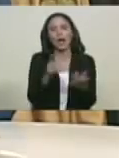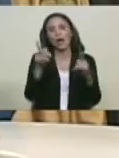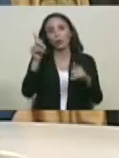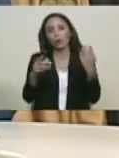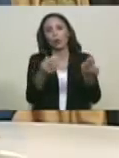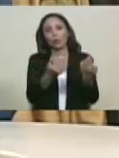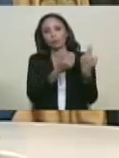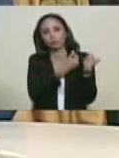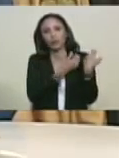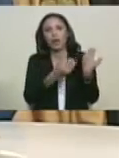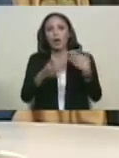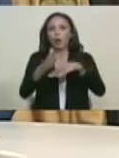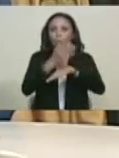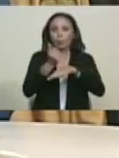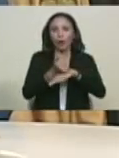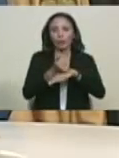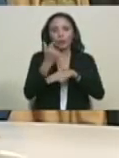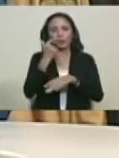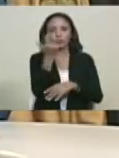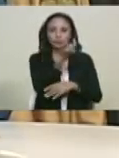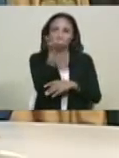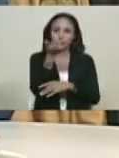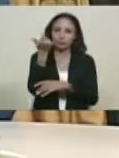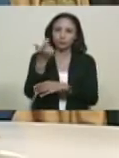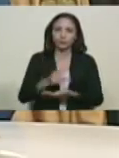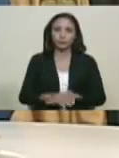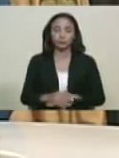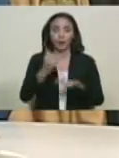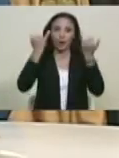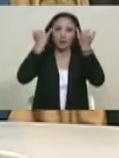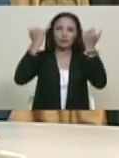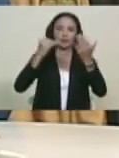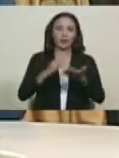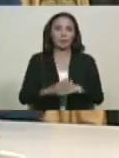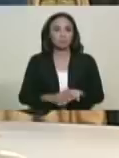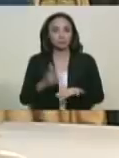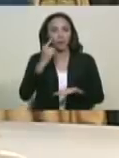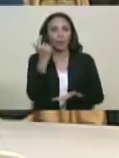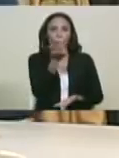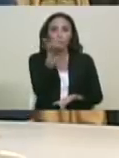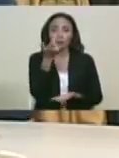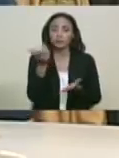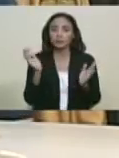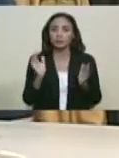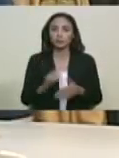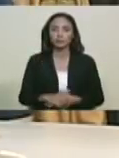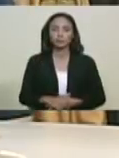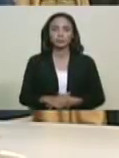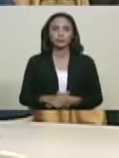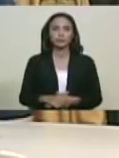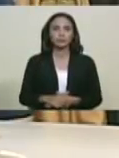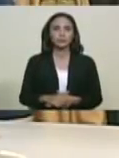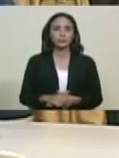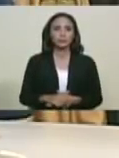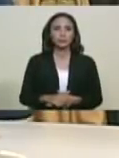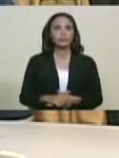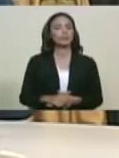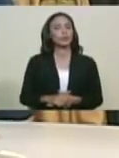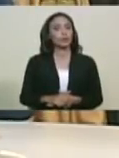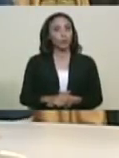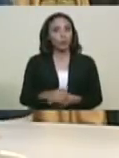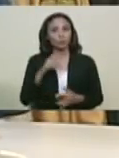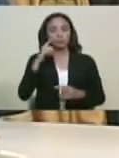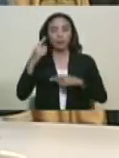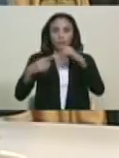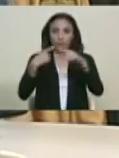directos y a los responsables intelectuales y luego con la autorización expresa